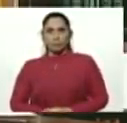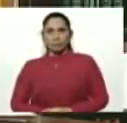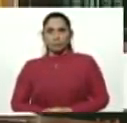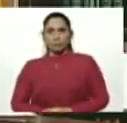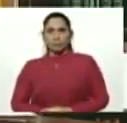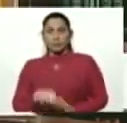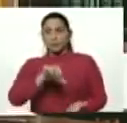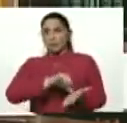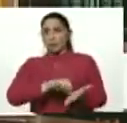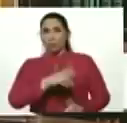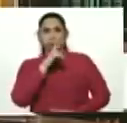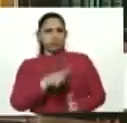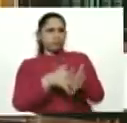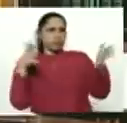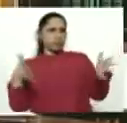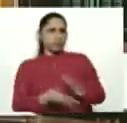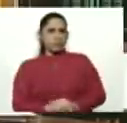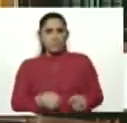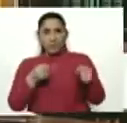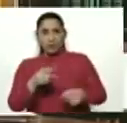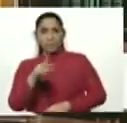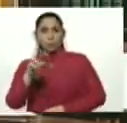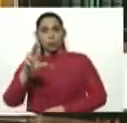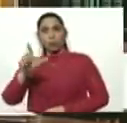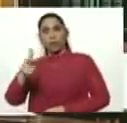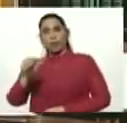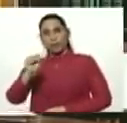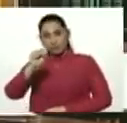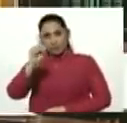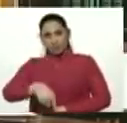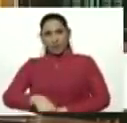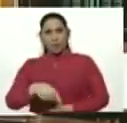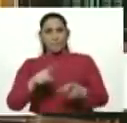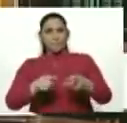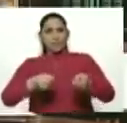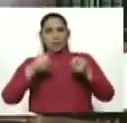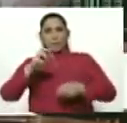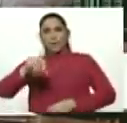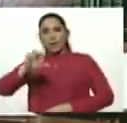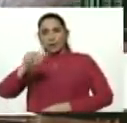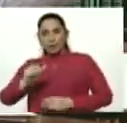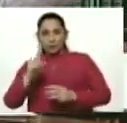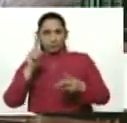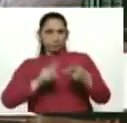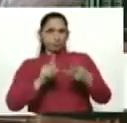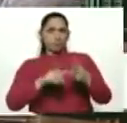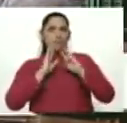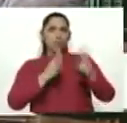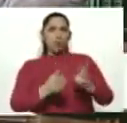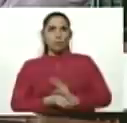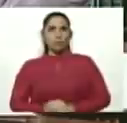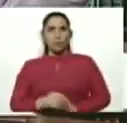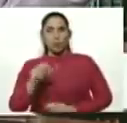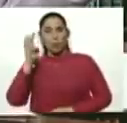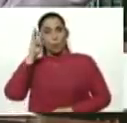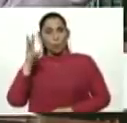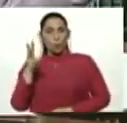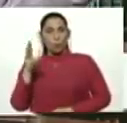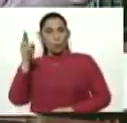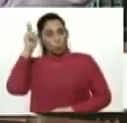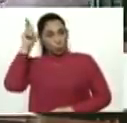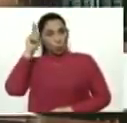Un foco grandísimo en el mercado Las Pulgas, en el mercado de Mara, en el corredor Guayú, que va